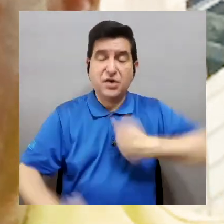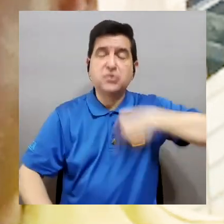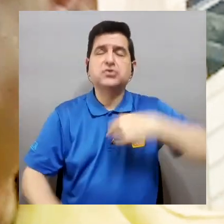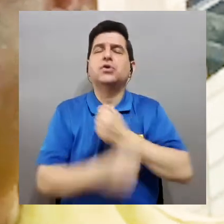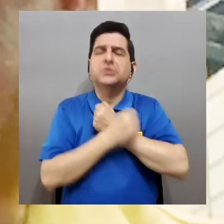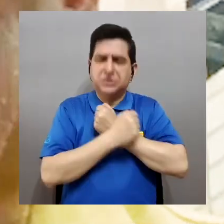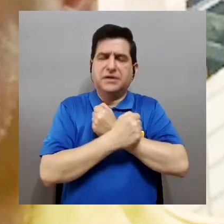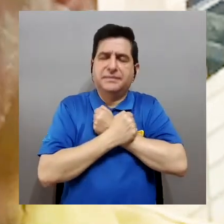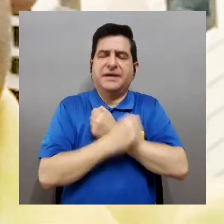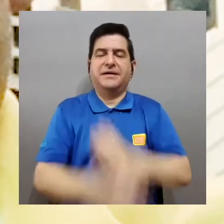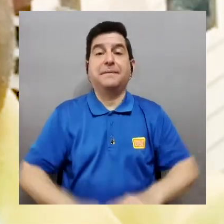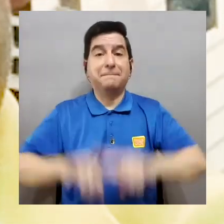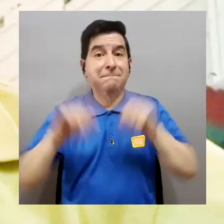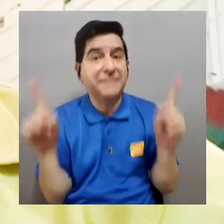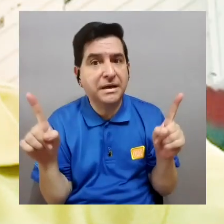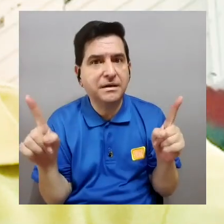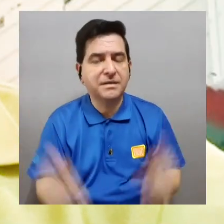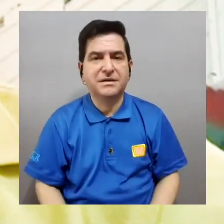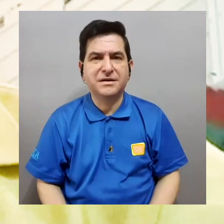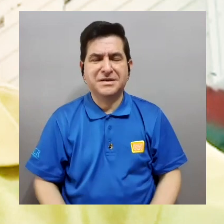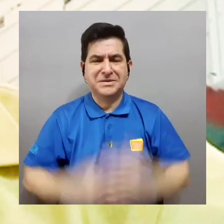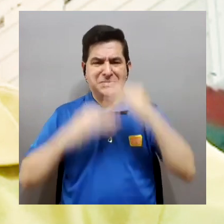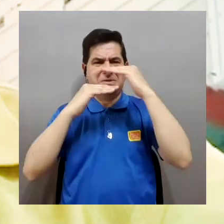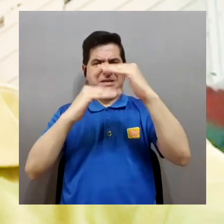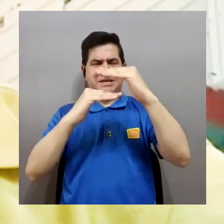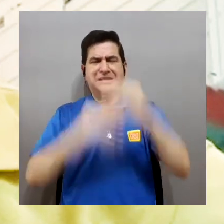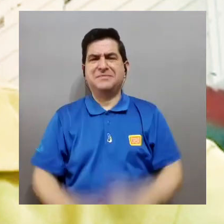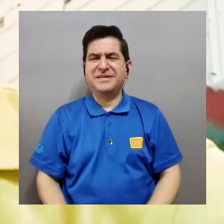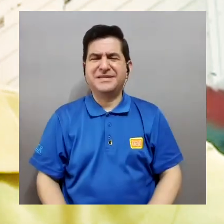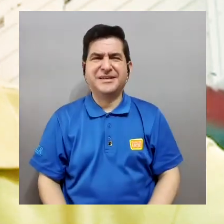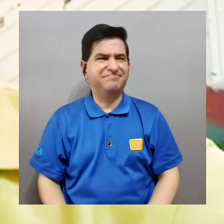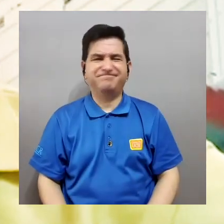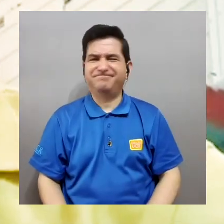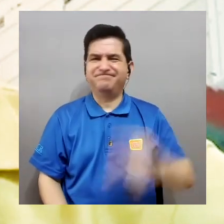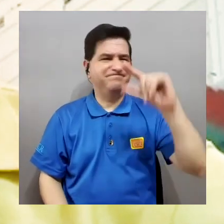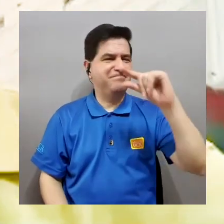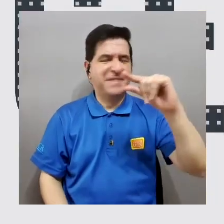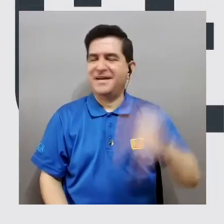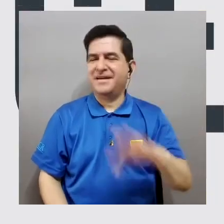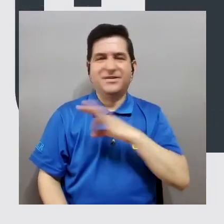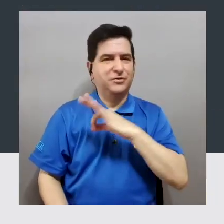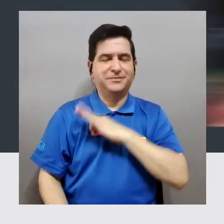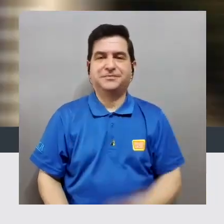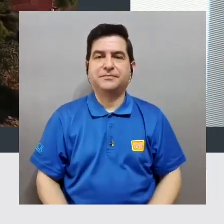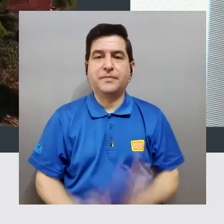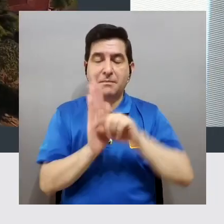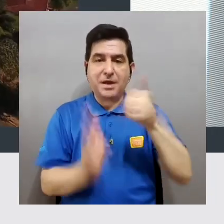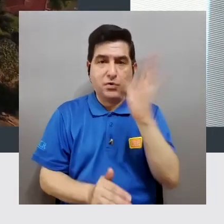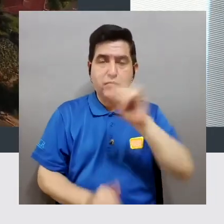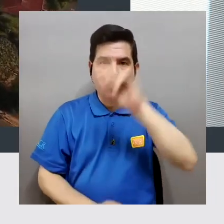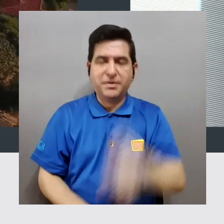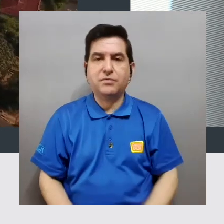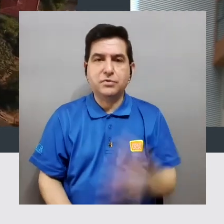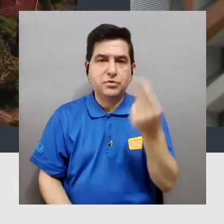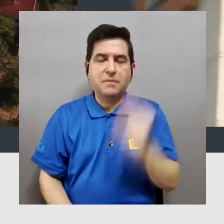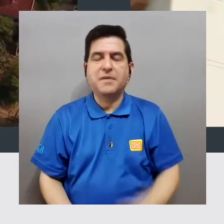lo amamos con pasión, pero los márgenes son relativamente bajos. Minuto 15 consultó el